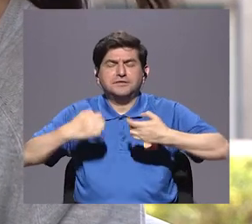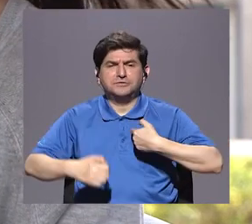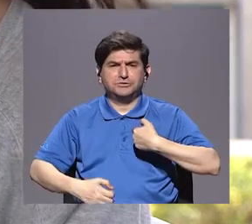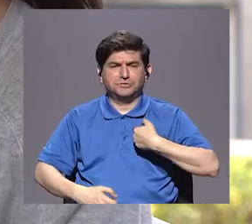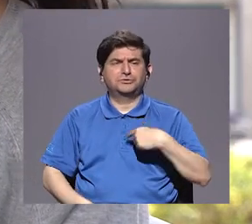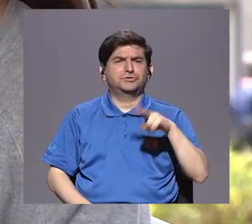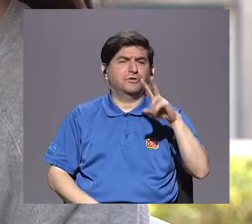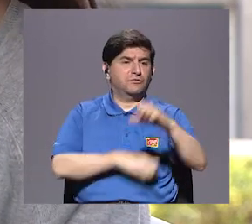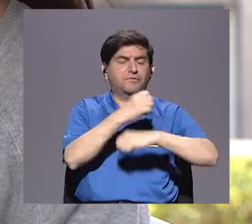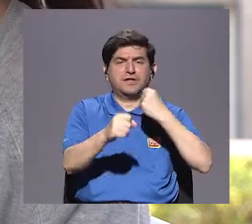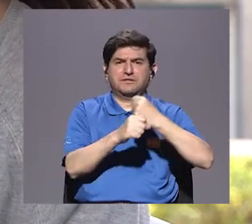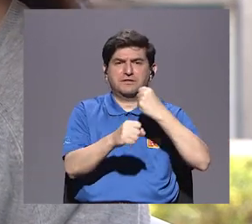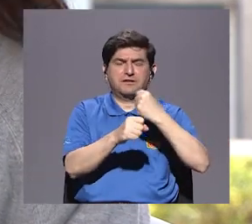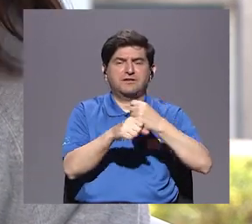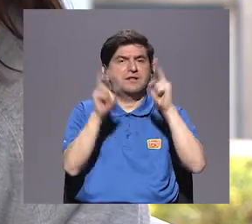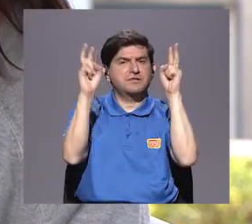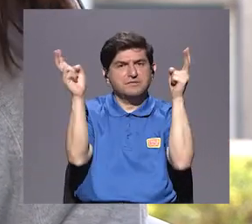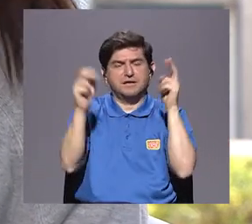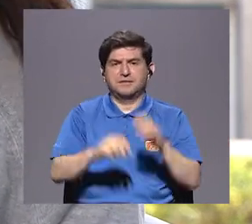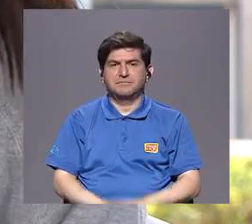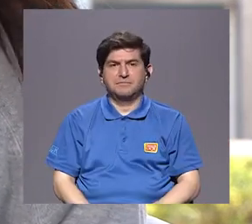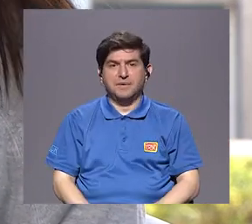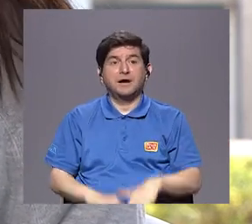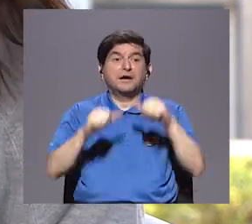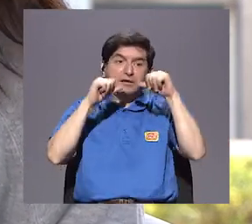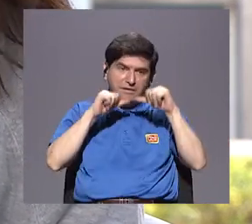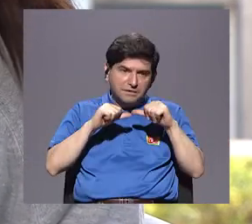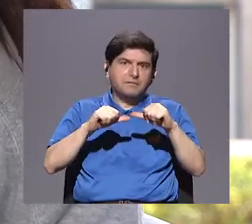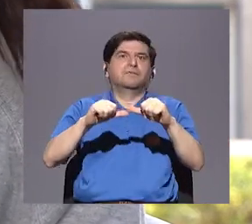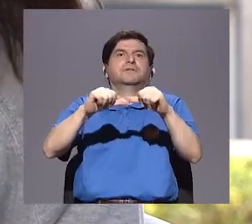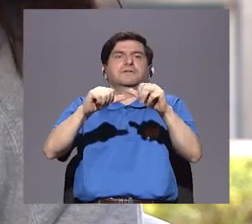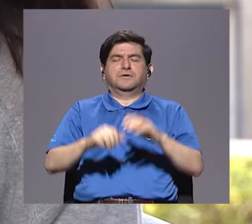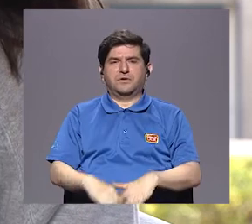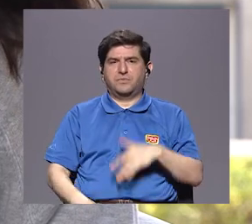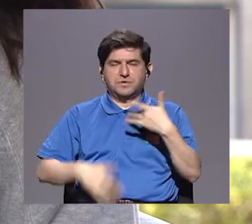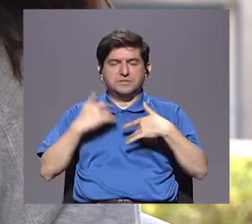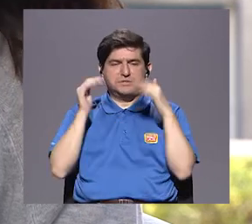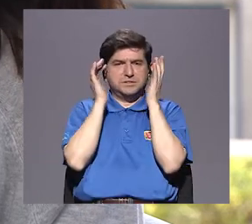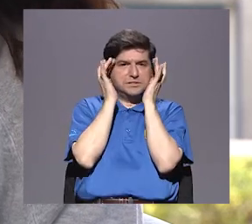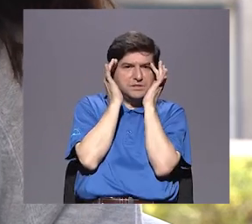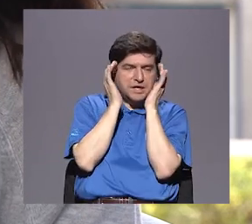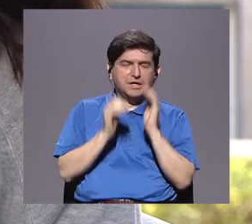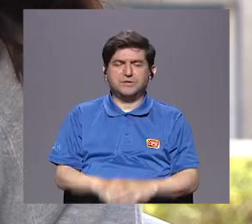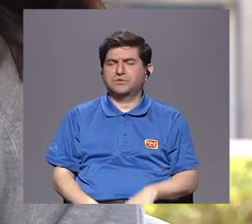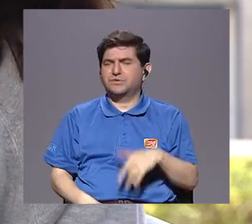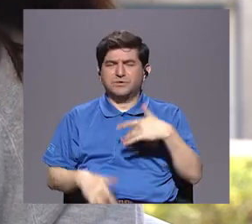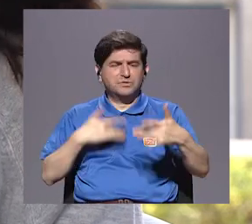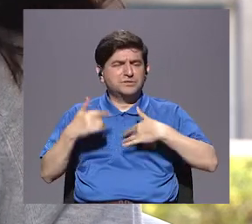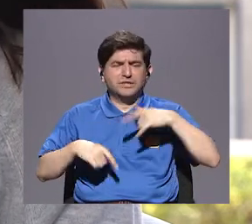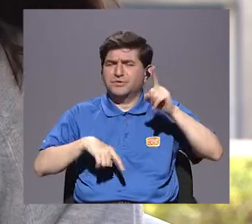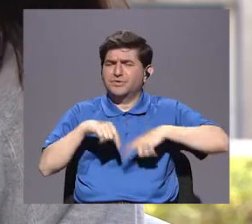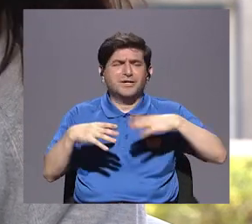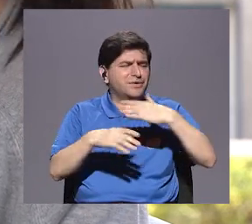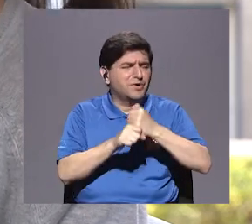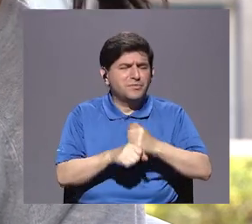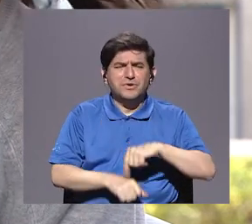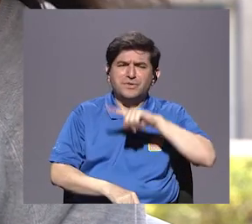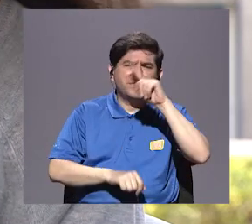tengo 20 años de trabajar el tema y todavía siento angustia, impotencia,